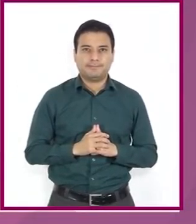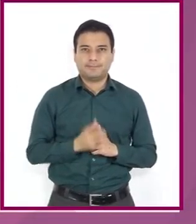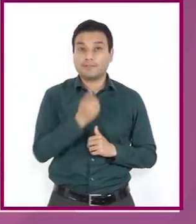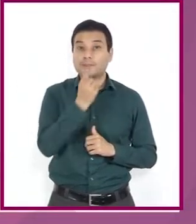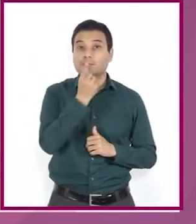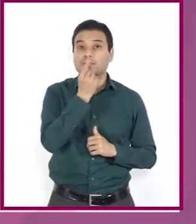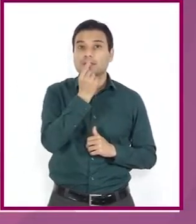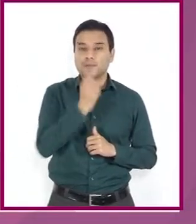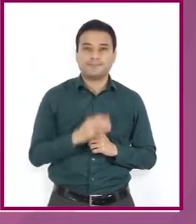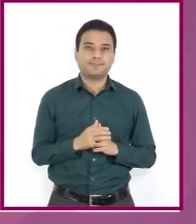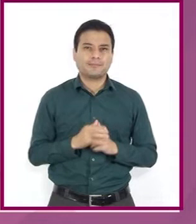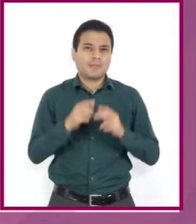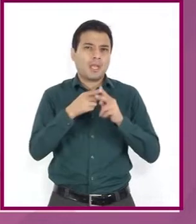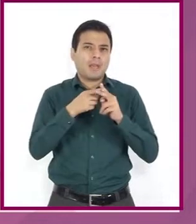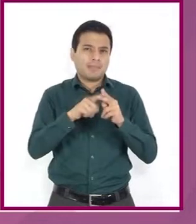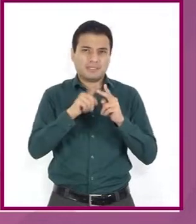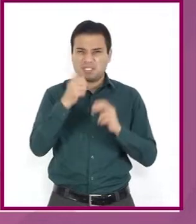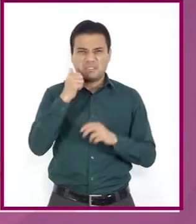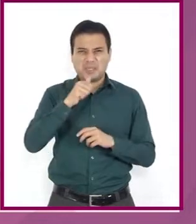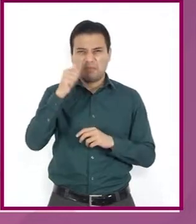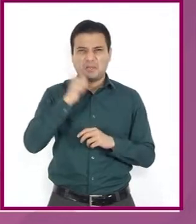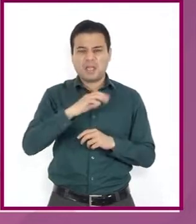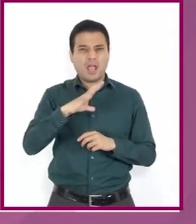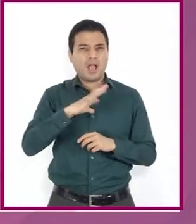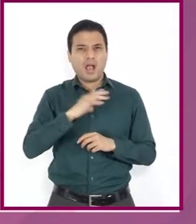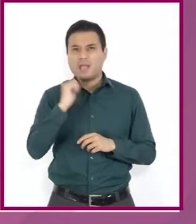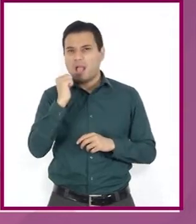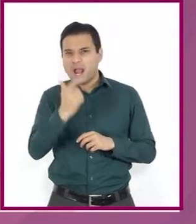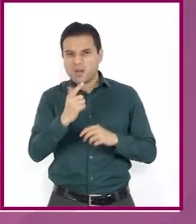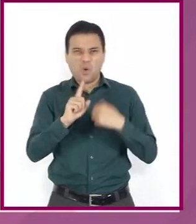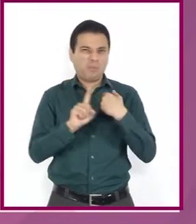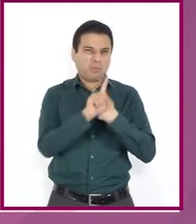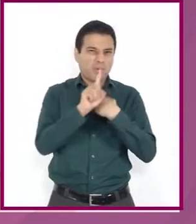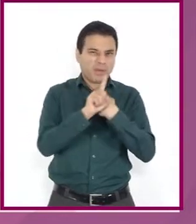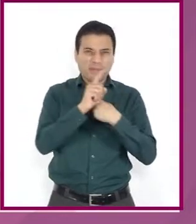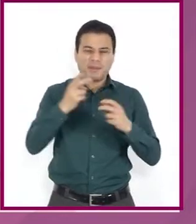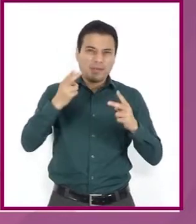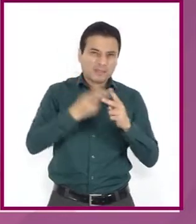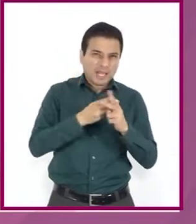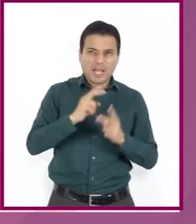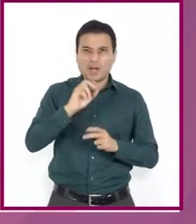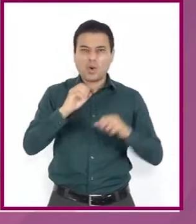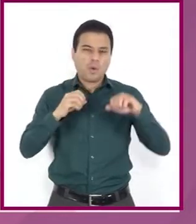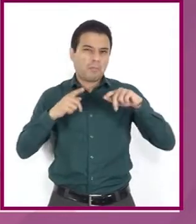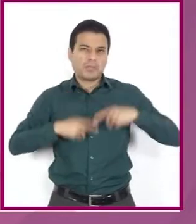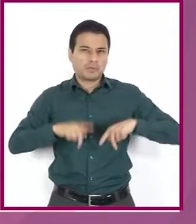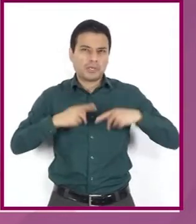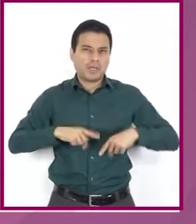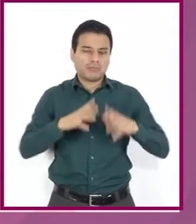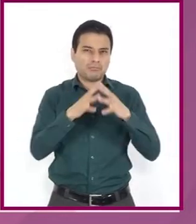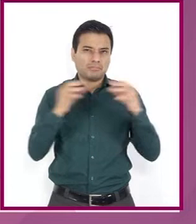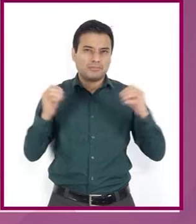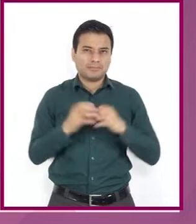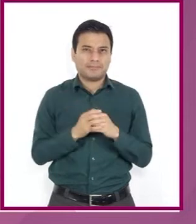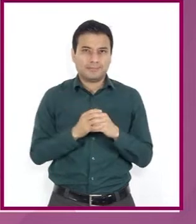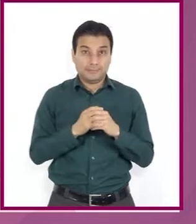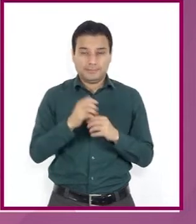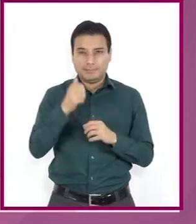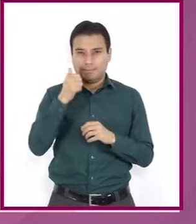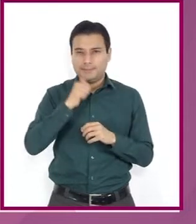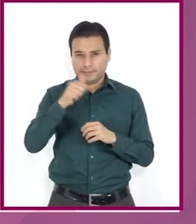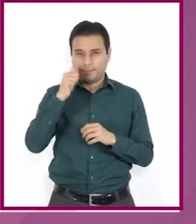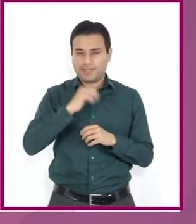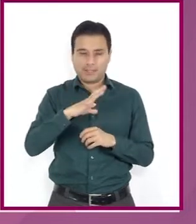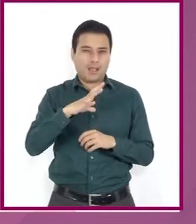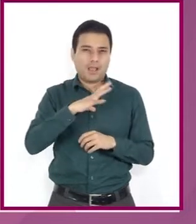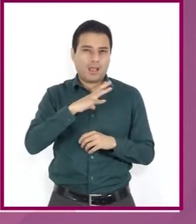Policíaco. Inicia con un delito o una desaparición misteriosa. Sus historias siempre involucran un crimen, ya sea